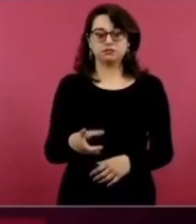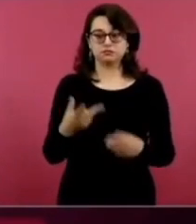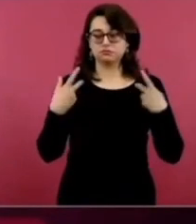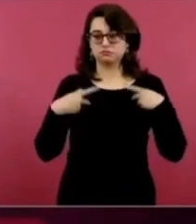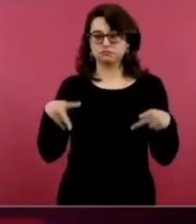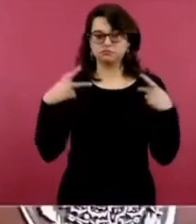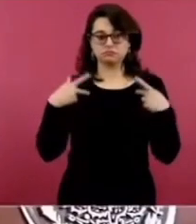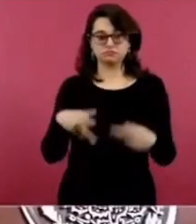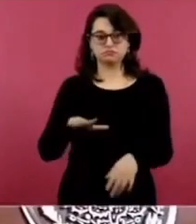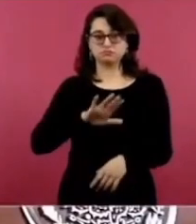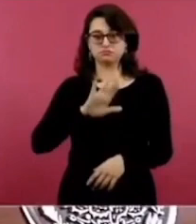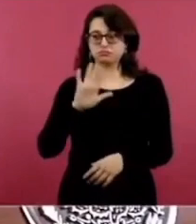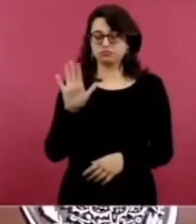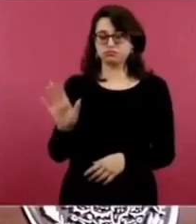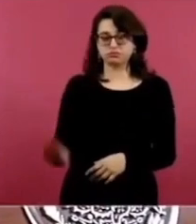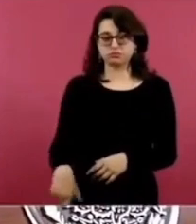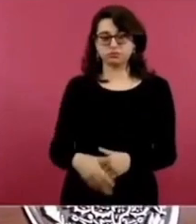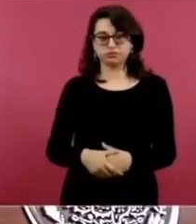muerte a la persona.